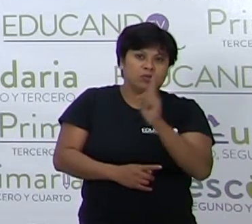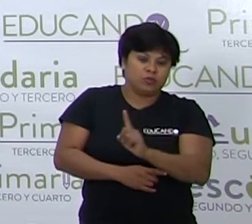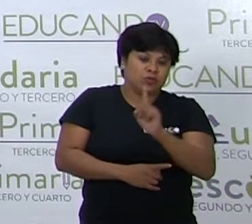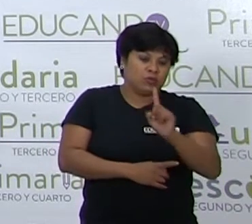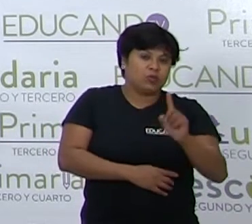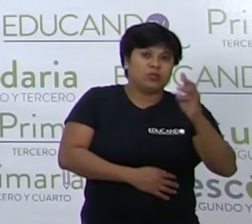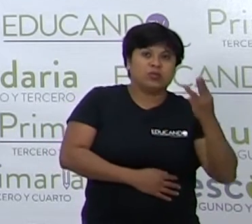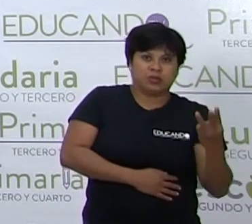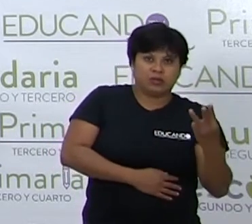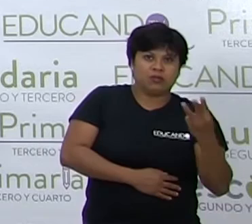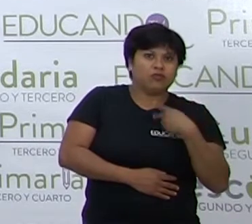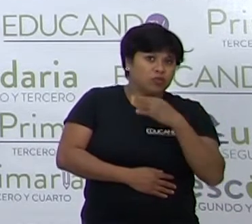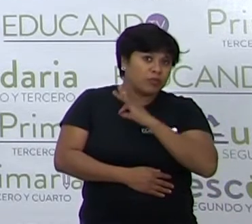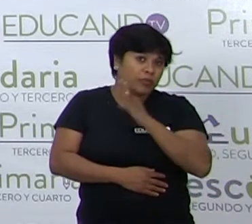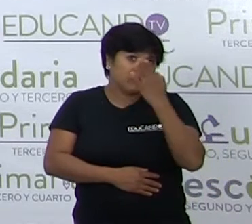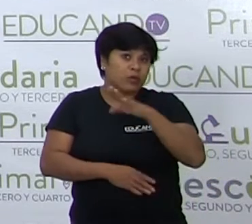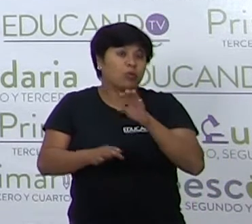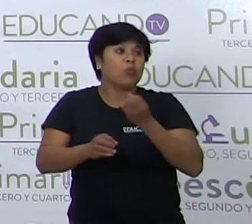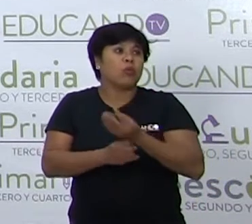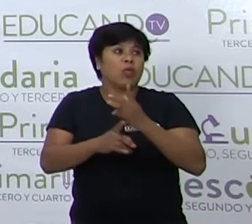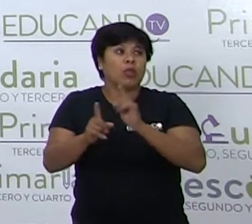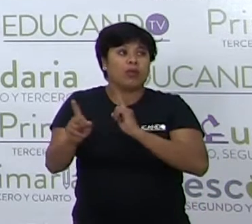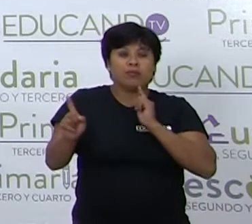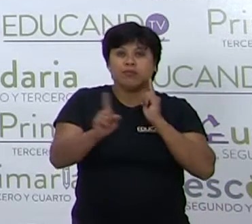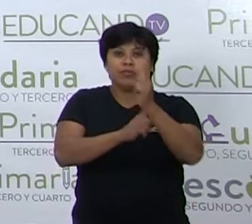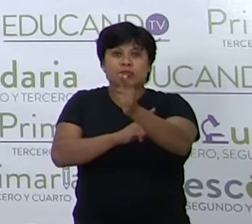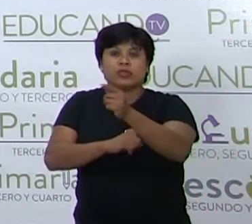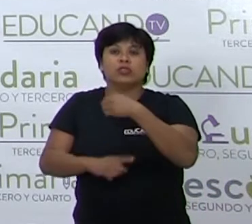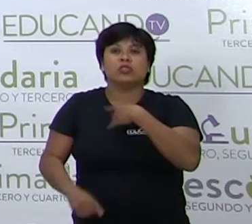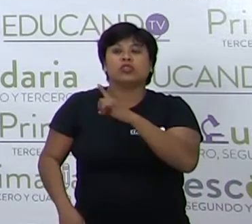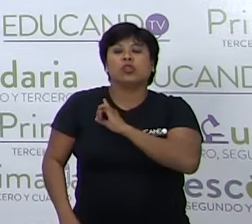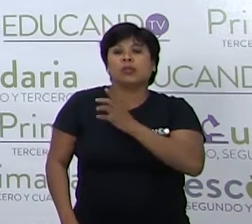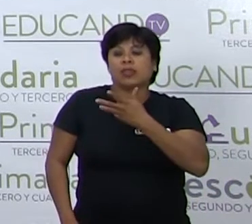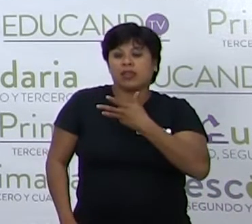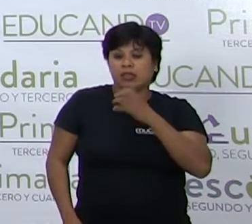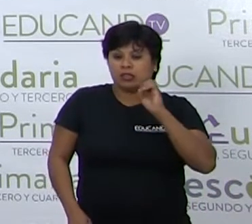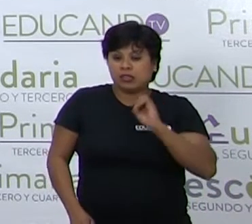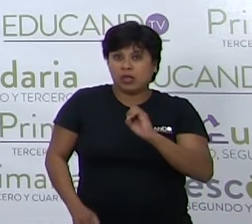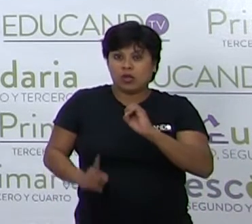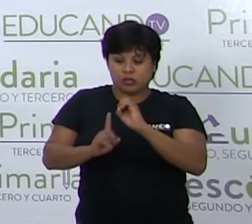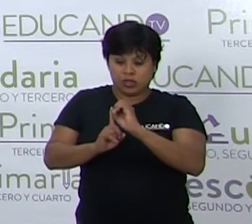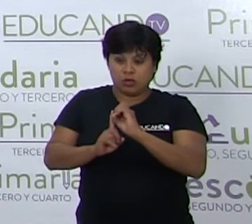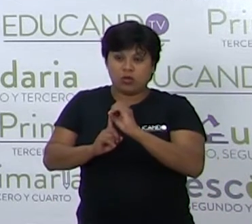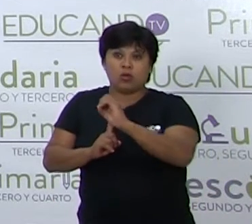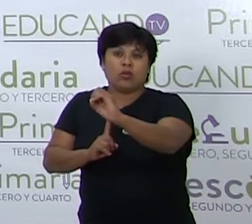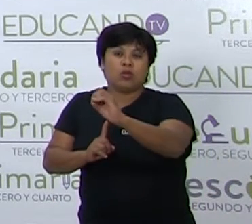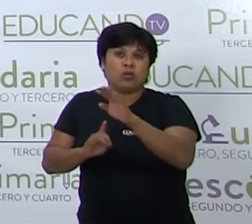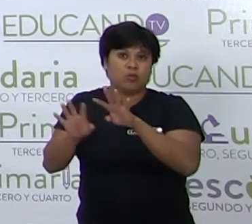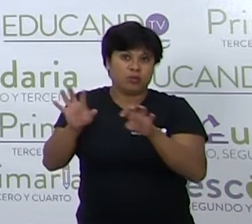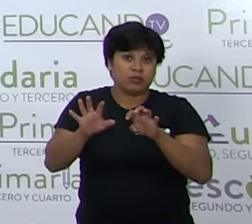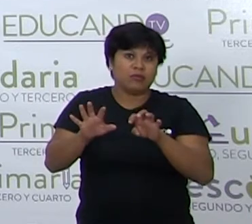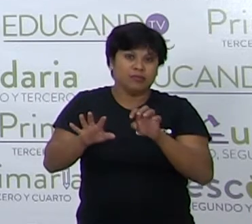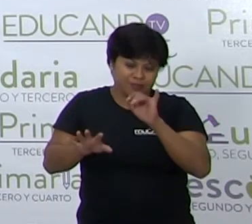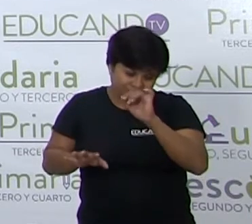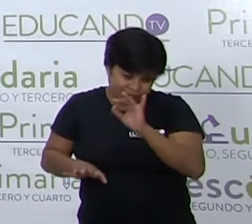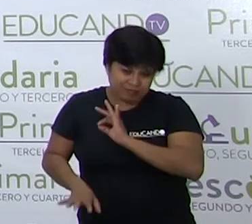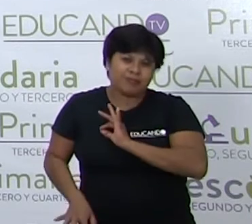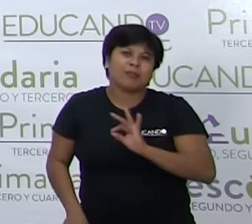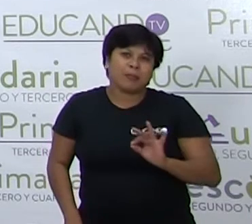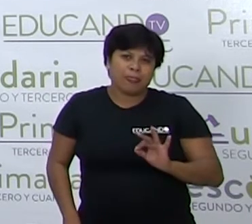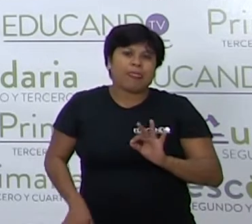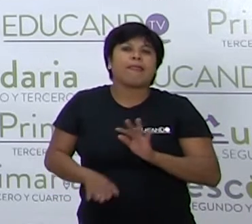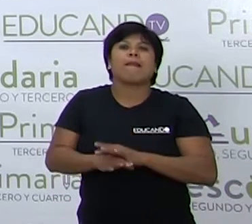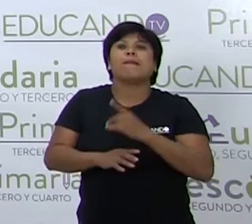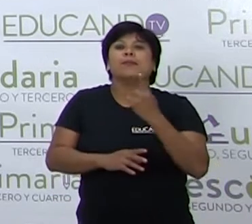¿sí? ¿Podré saber cuántos recorrieron ellos si solamente tengo el 0 y el 900? ¿Verdad que sí?